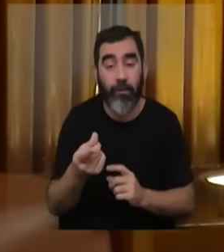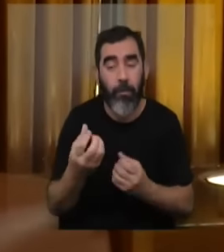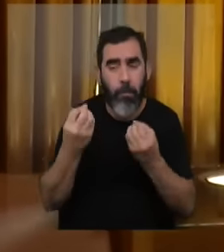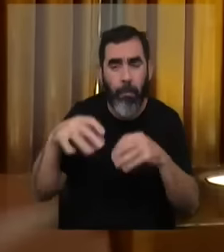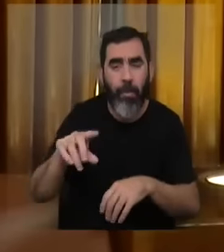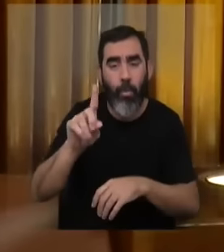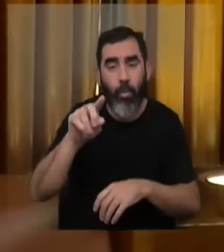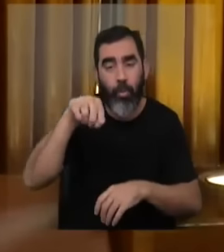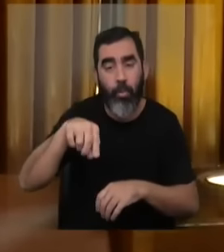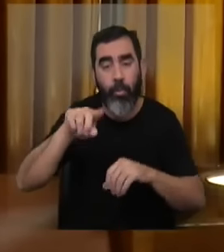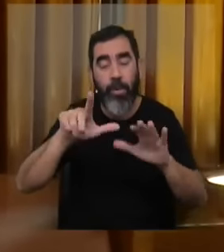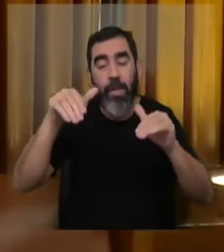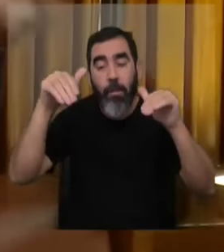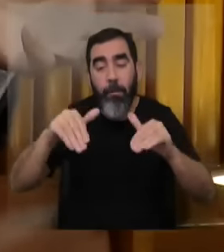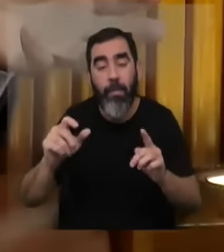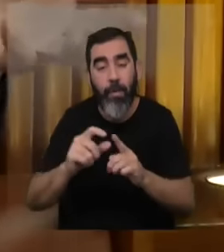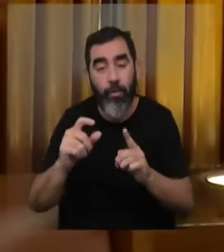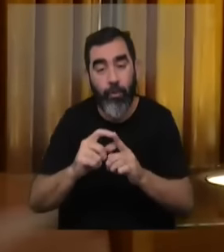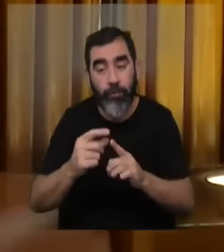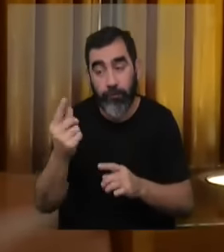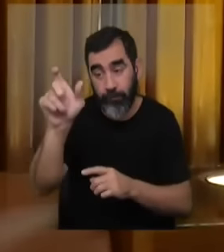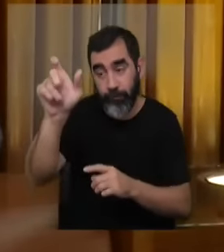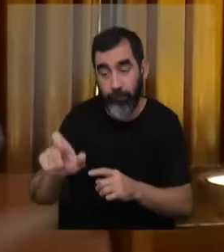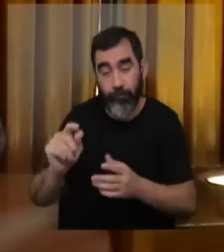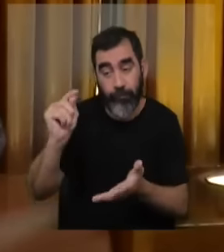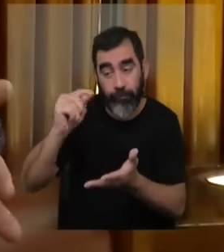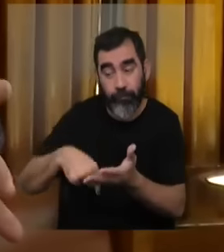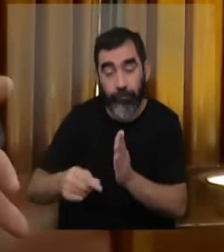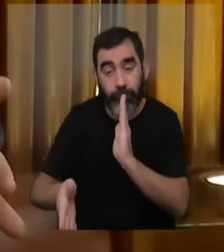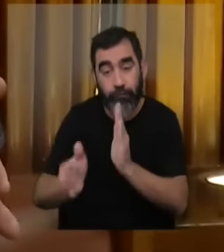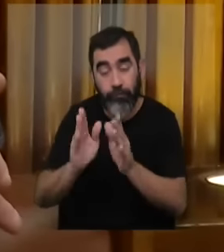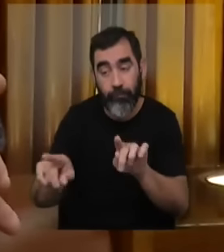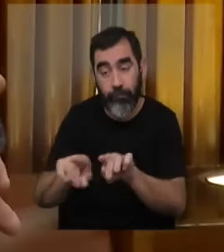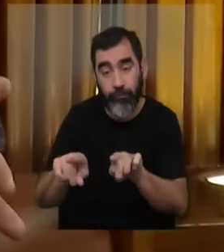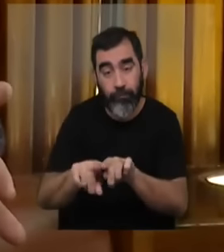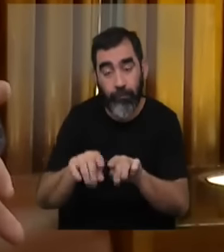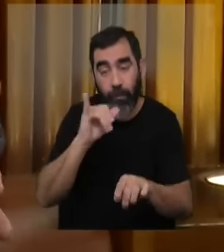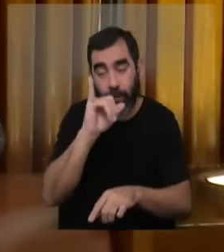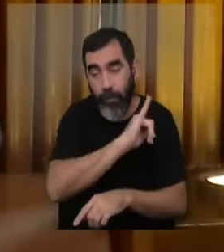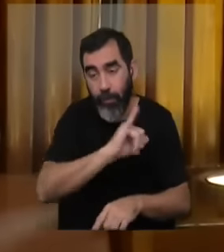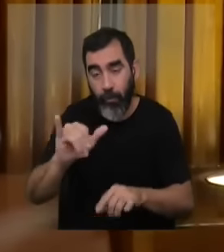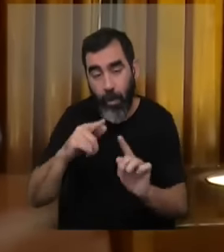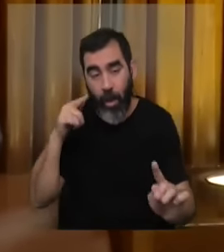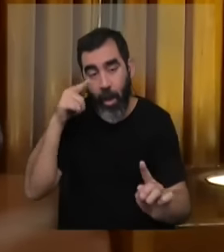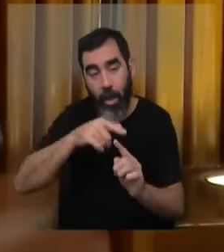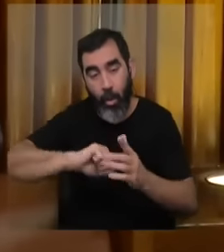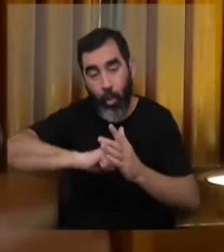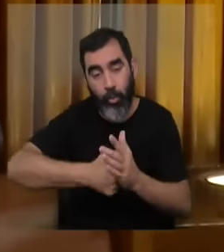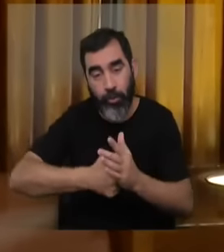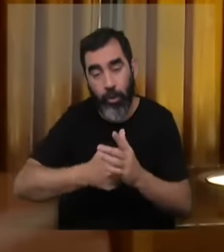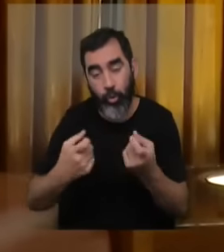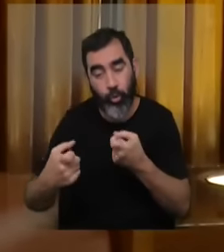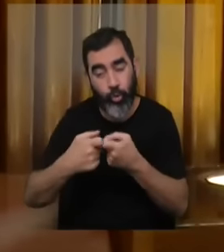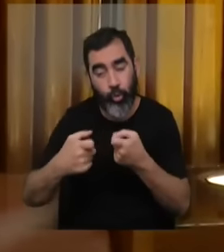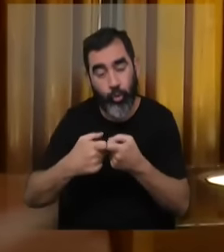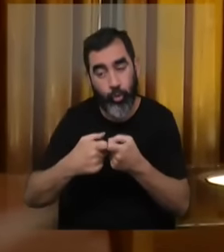1,7 millones de dólares este ciudadano argentino contrató al mismo abogado que lenguas para realizar la denuncia y acusa al Ban heritage de complicidad